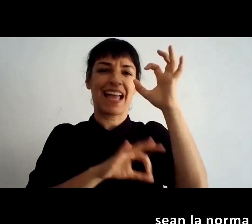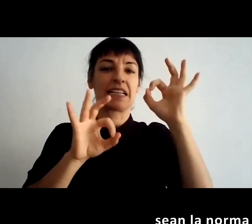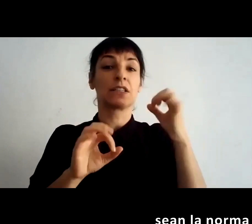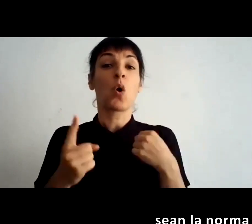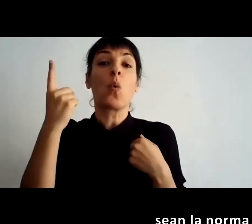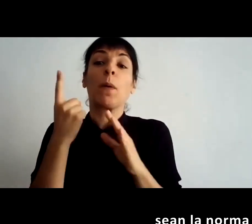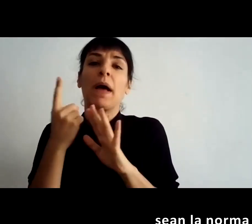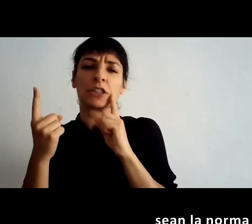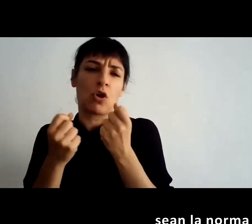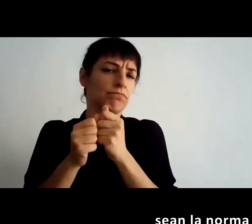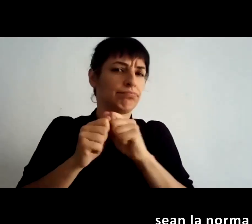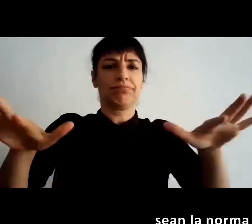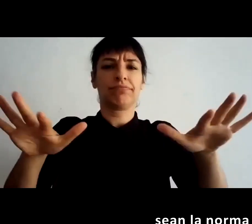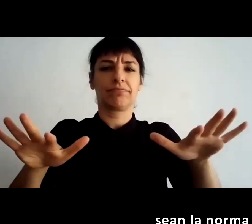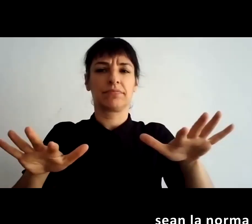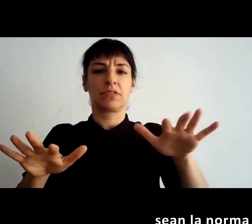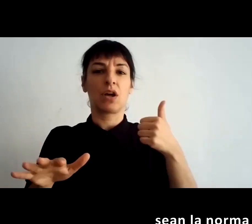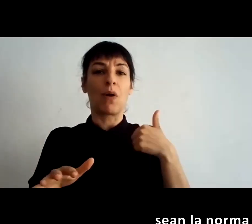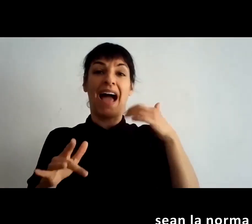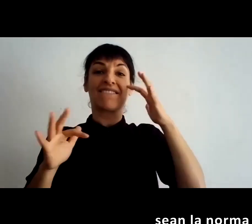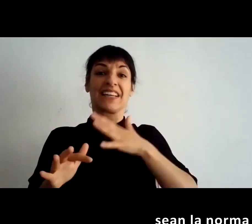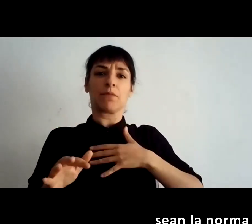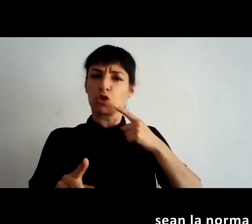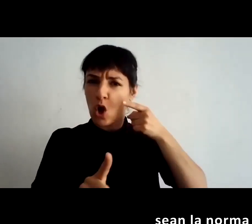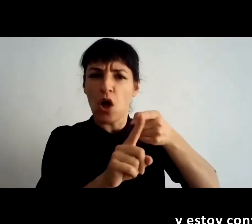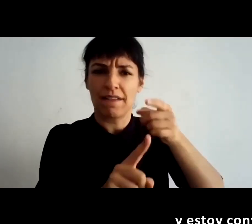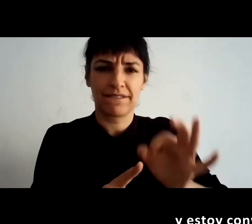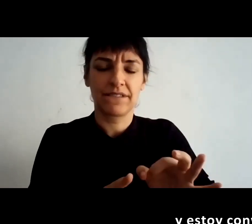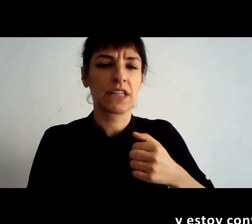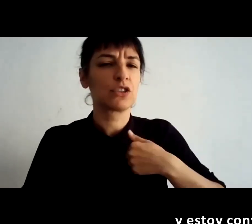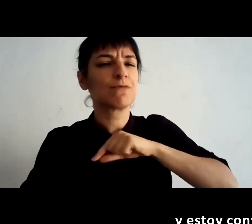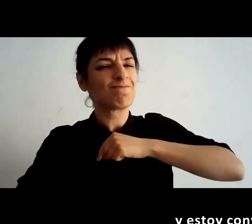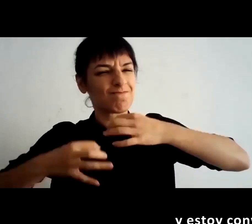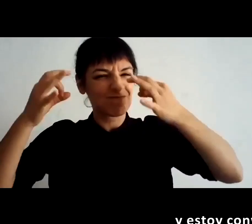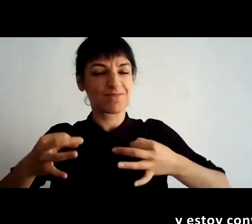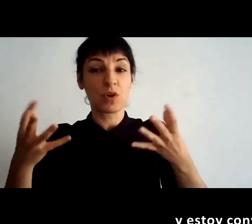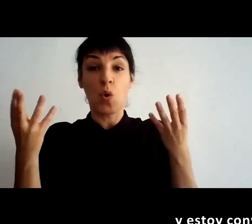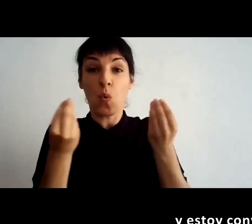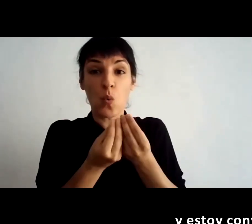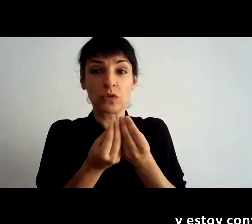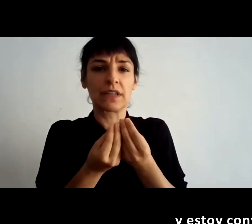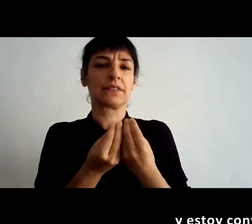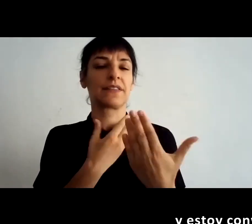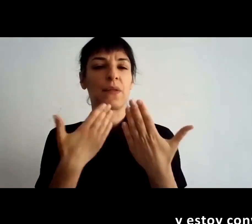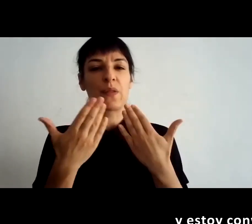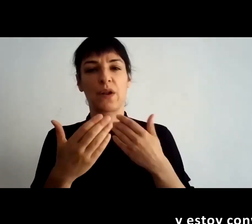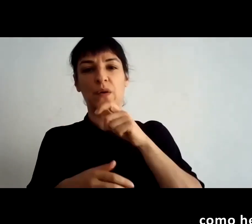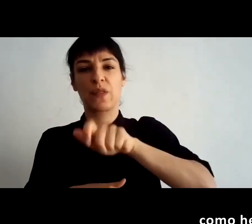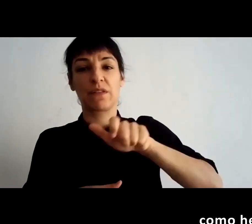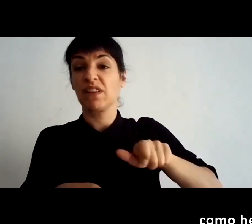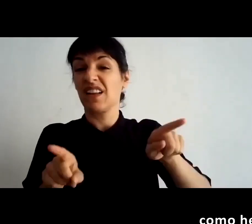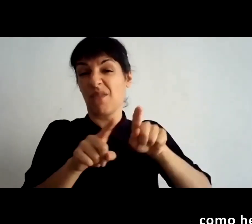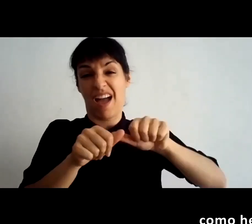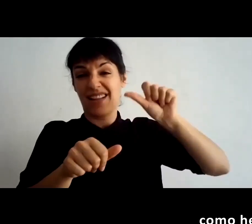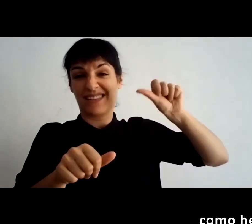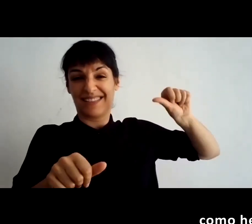excepción. Sean la meta y no sean el anhelo. Y estoy convencido de que juntas, desde el diálogo civil, como hemos hecho